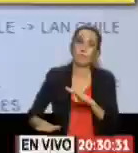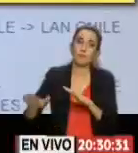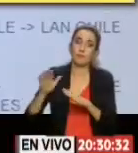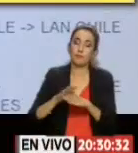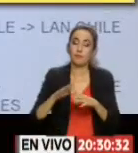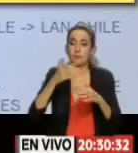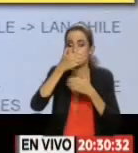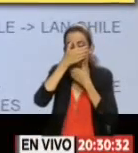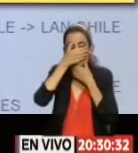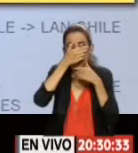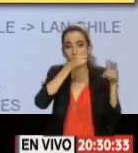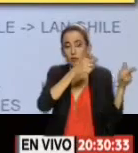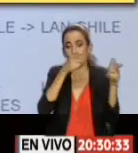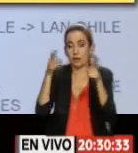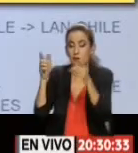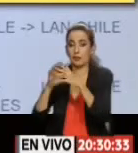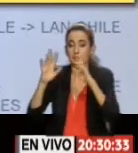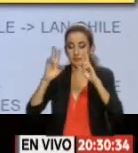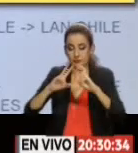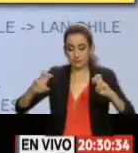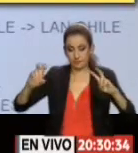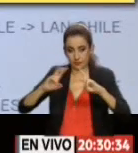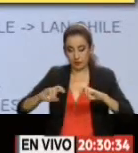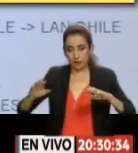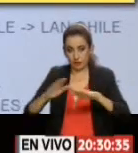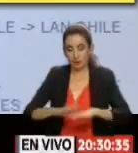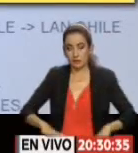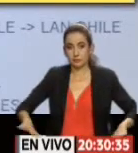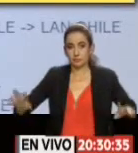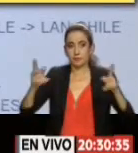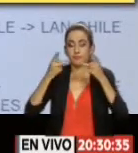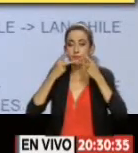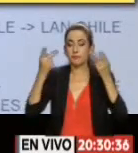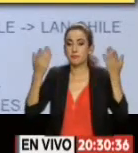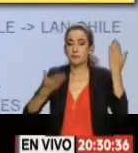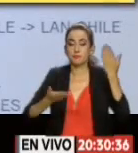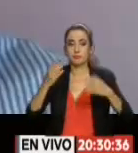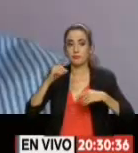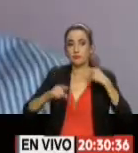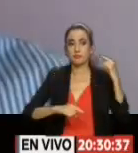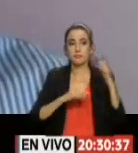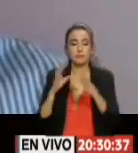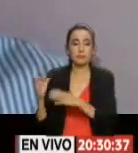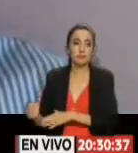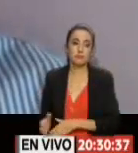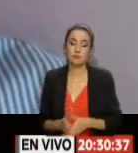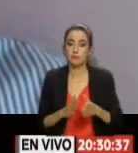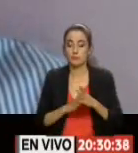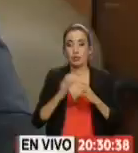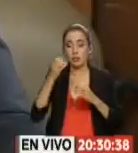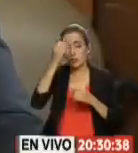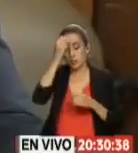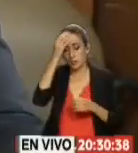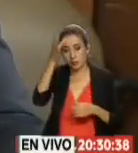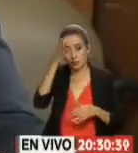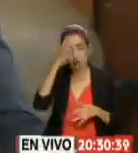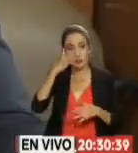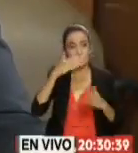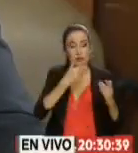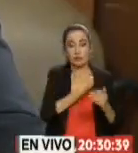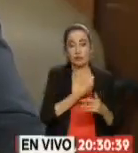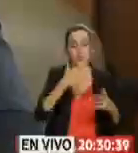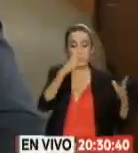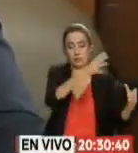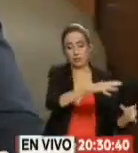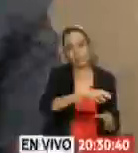Valda. La Fiscalía investiga el uso de recursos públicos que habría existido en la Secretaría Nacional de Inteligencia para el secuestro de Valda en Colombia